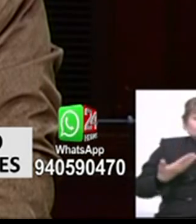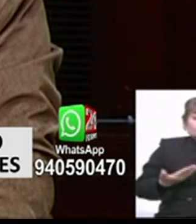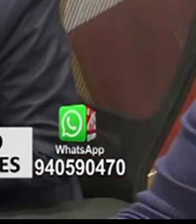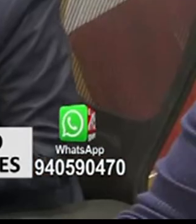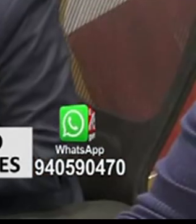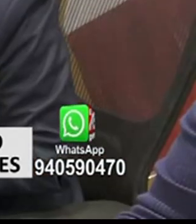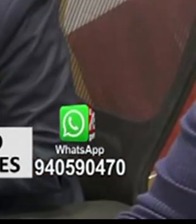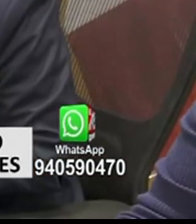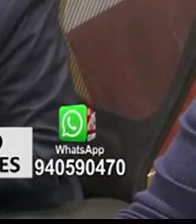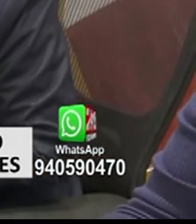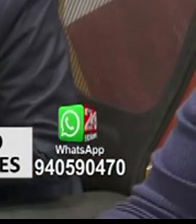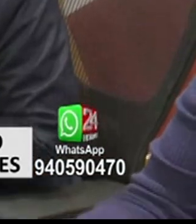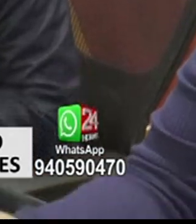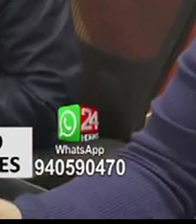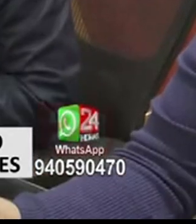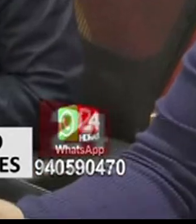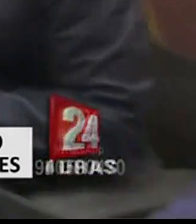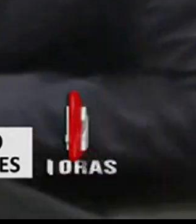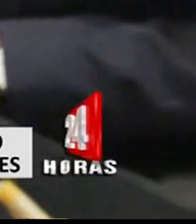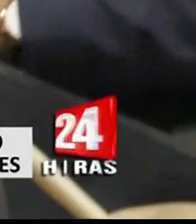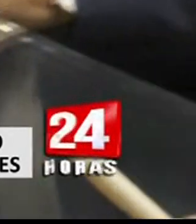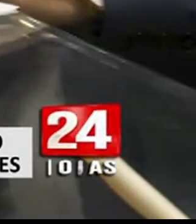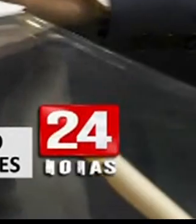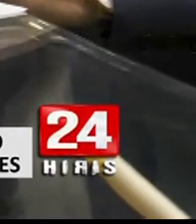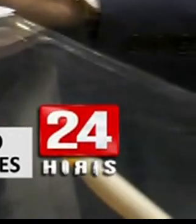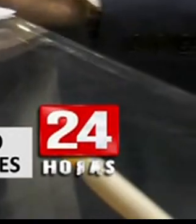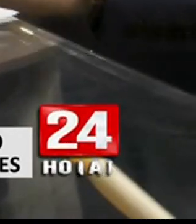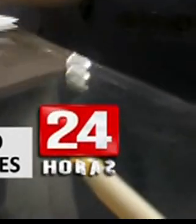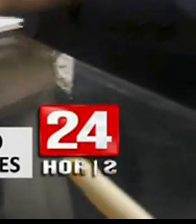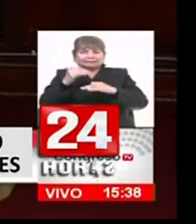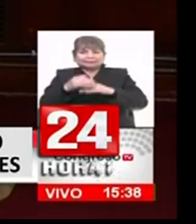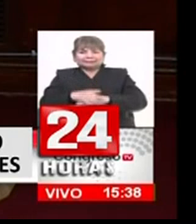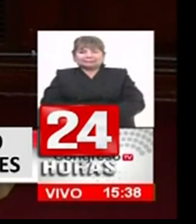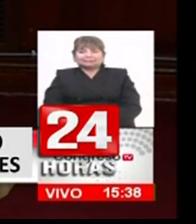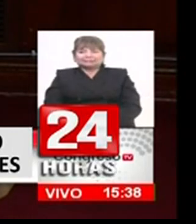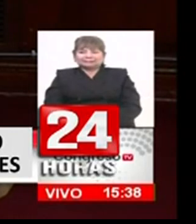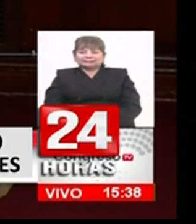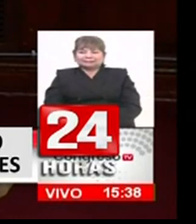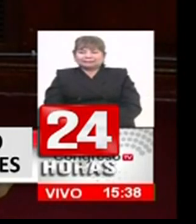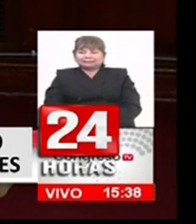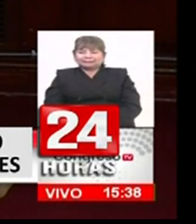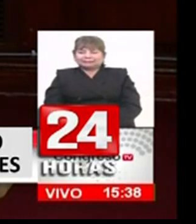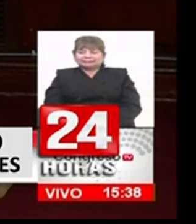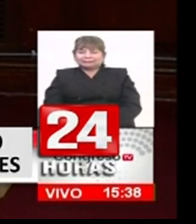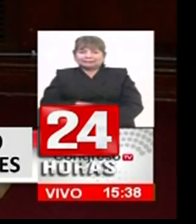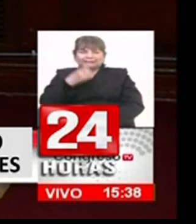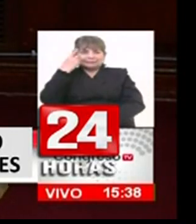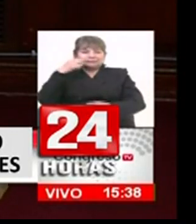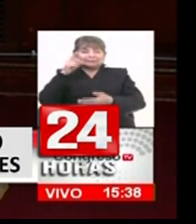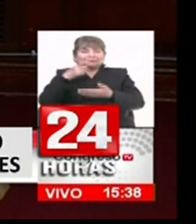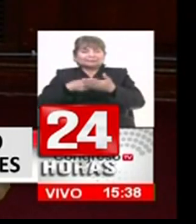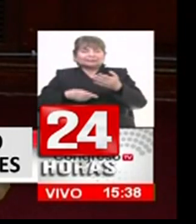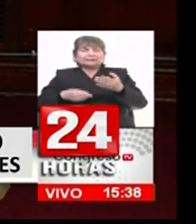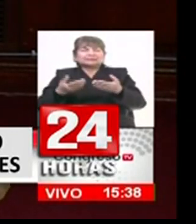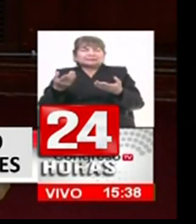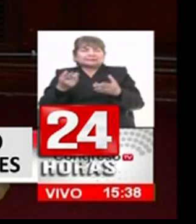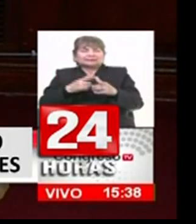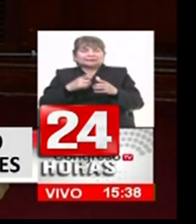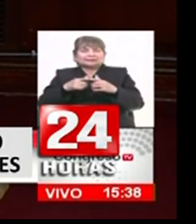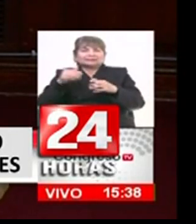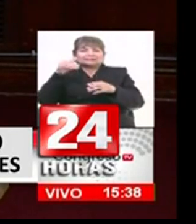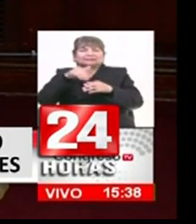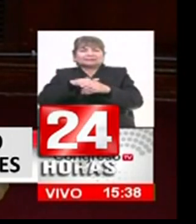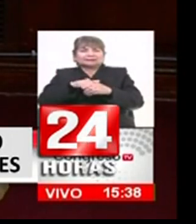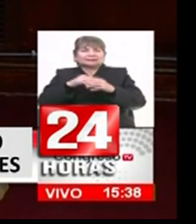poder reemplazar de acuerdo a la línea de trabajo para que en todo caso han votado a favor